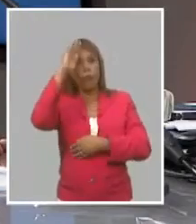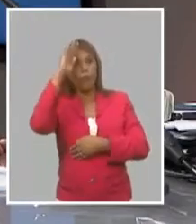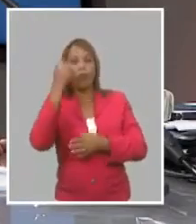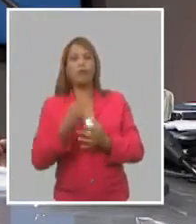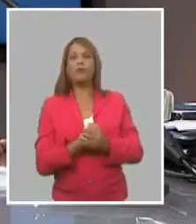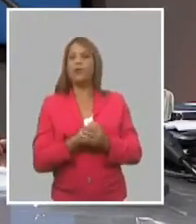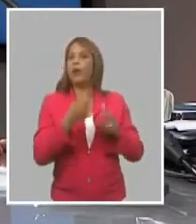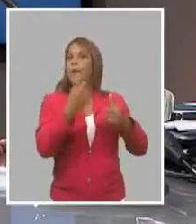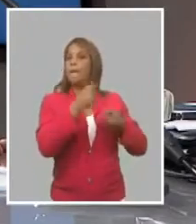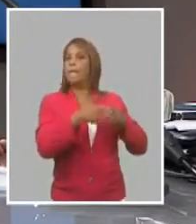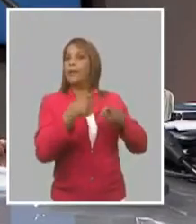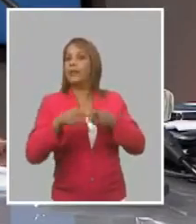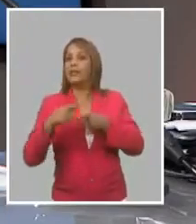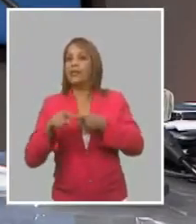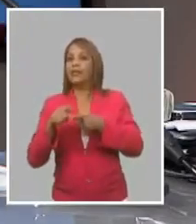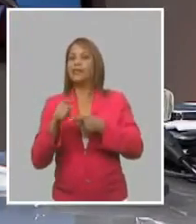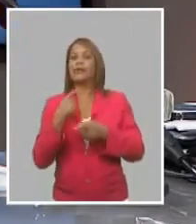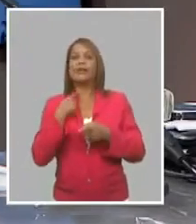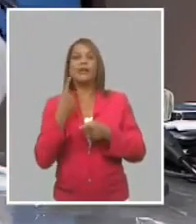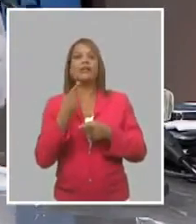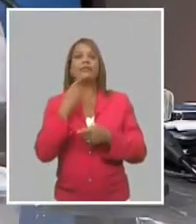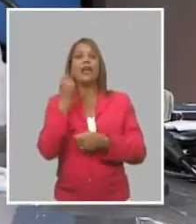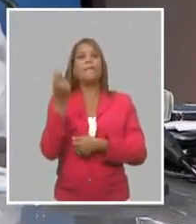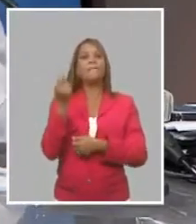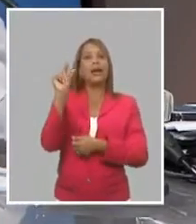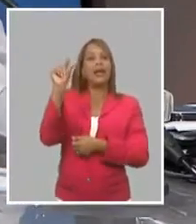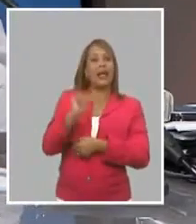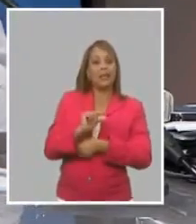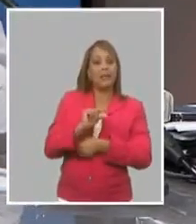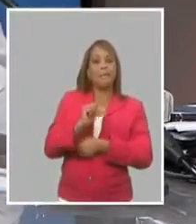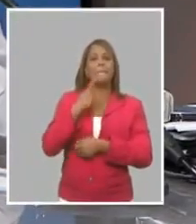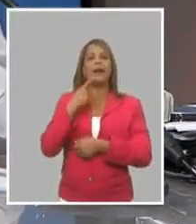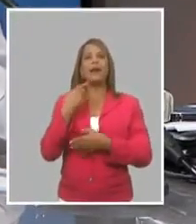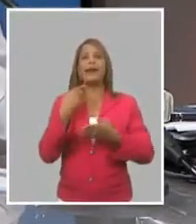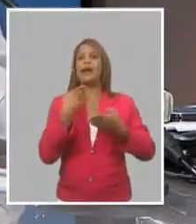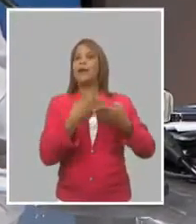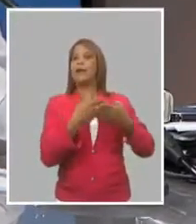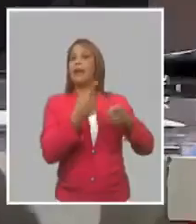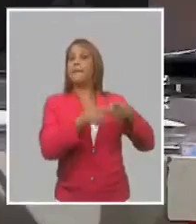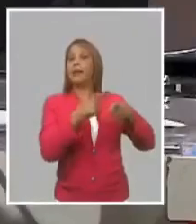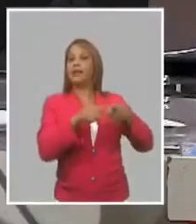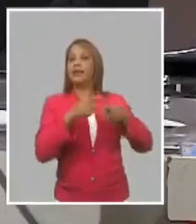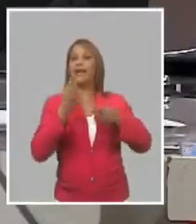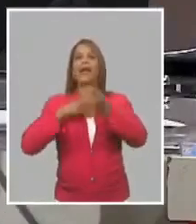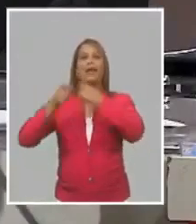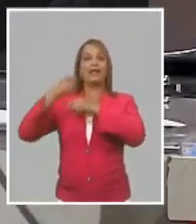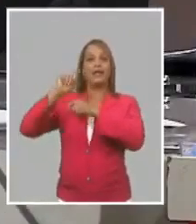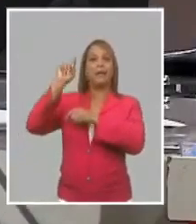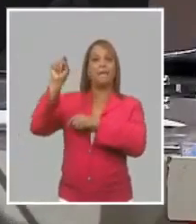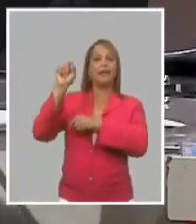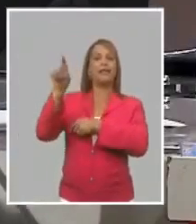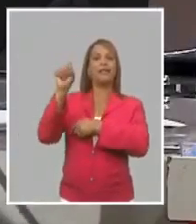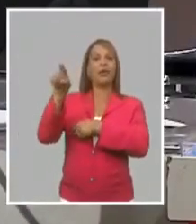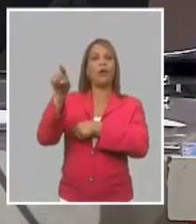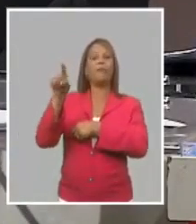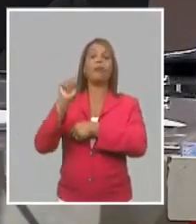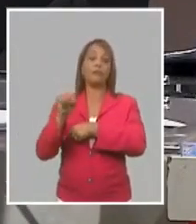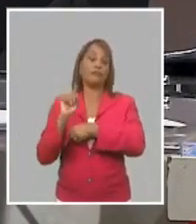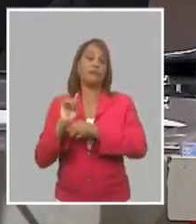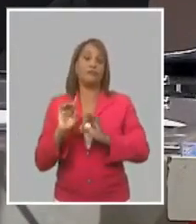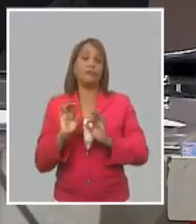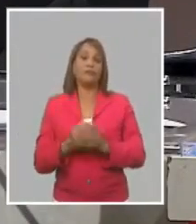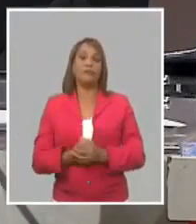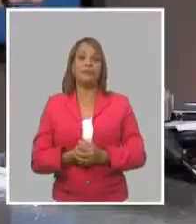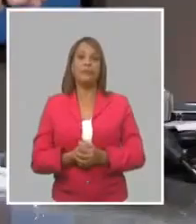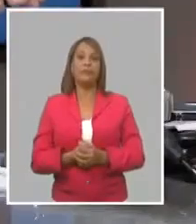primas locales, sean más baratas que las materias primas importadas. Que a veces no, que ahora no nos pasa. Ahora no es. Mira, ahí hay